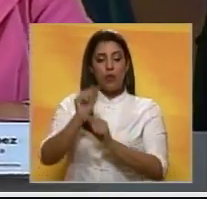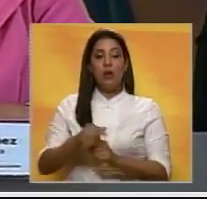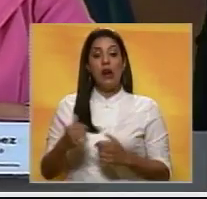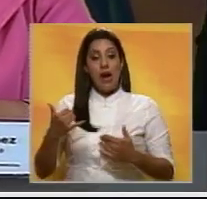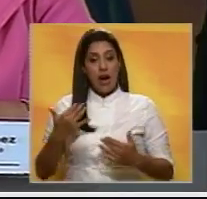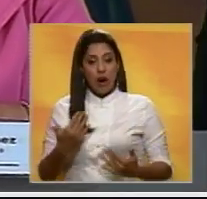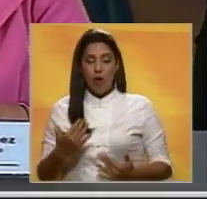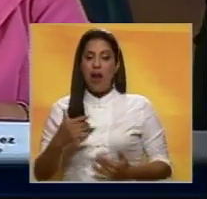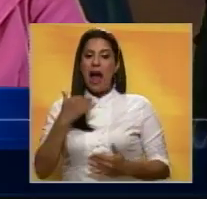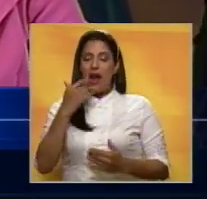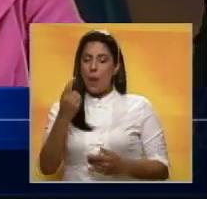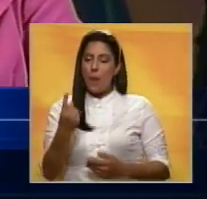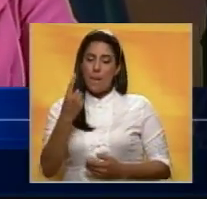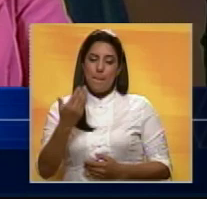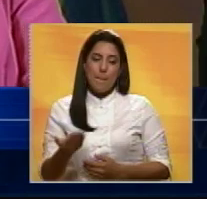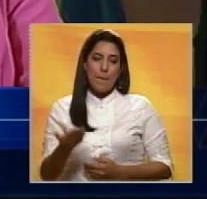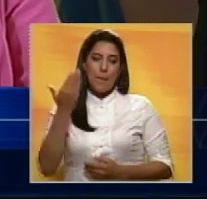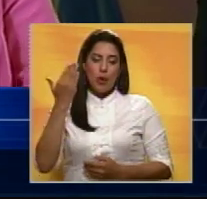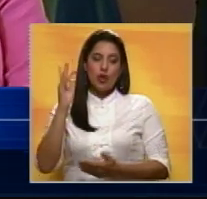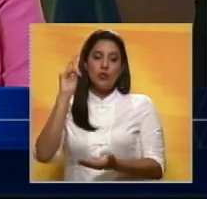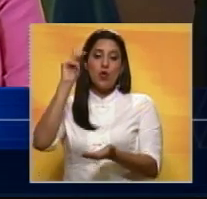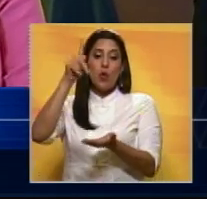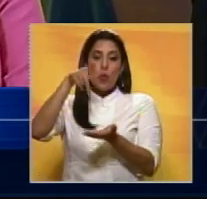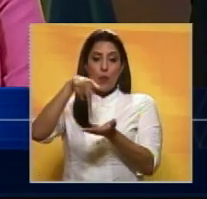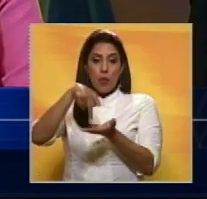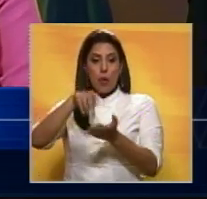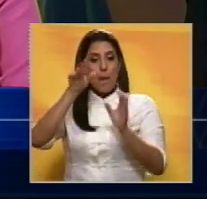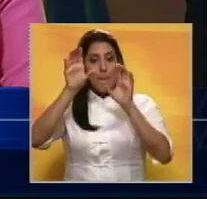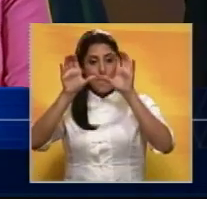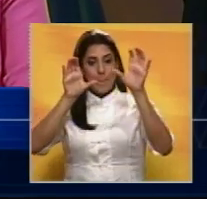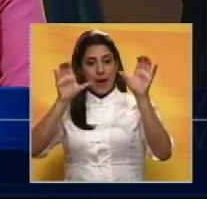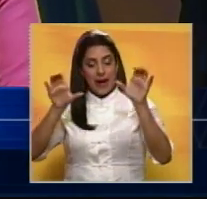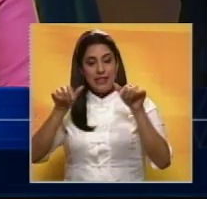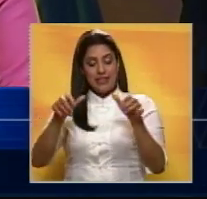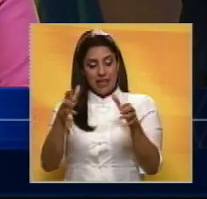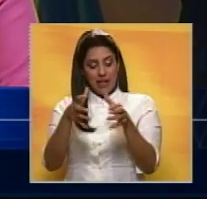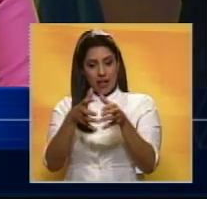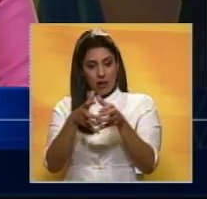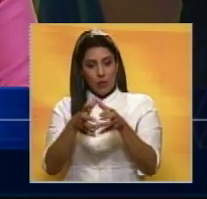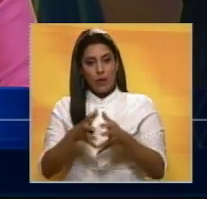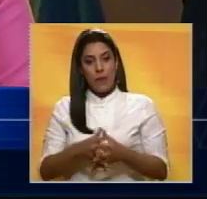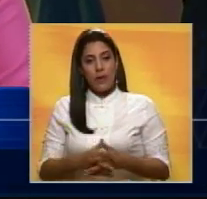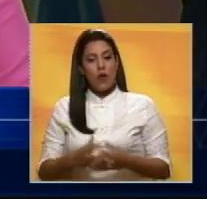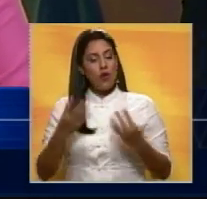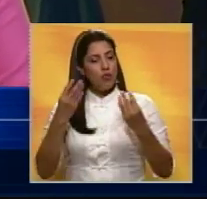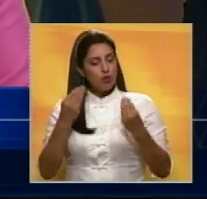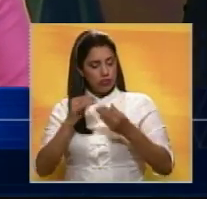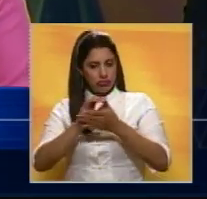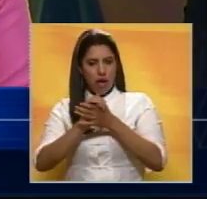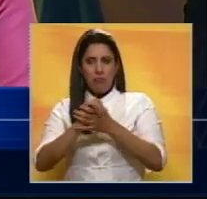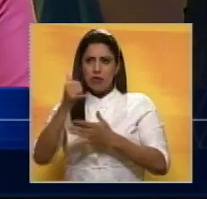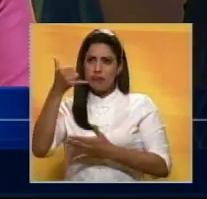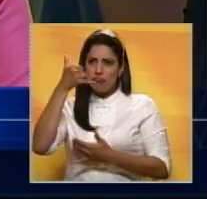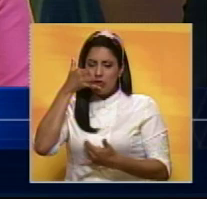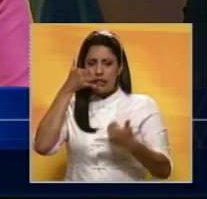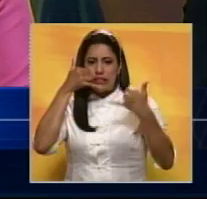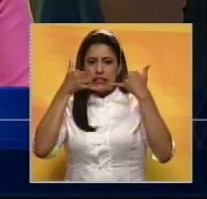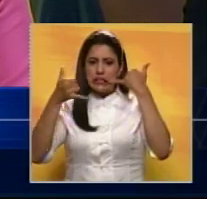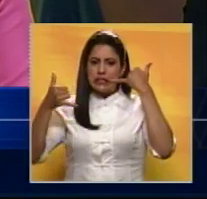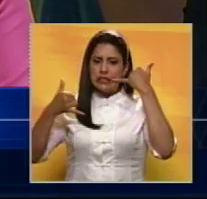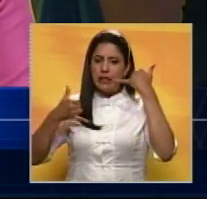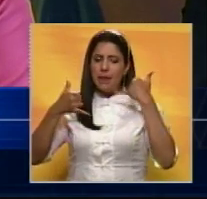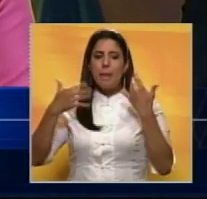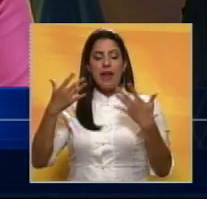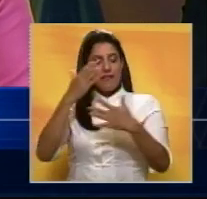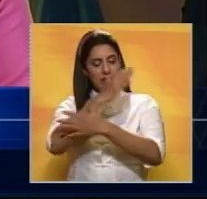Va a haber una muy importante presencia de países en esta reunión. Muchos amigos nos han llamado